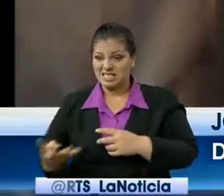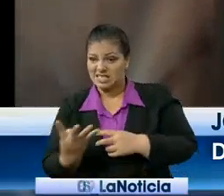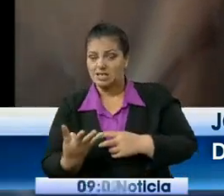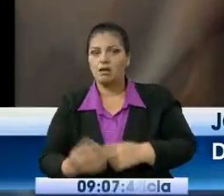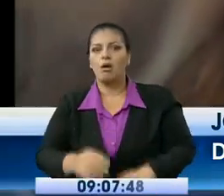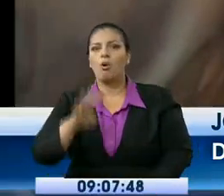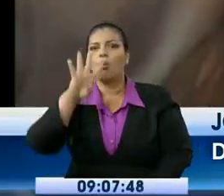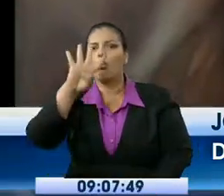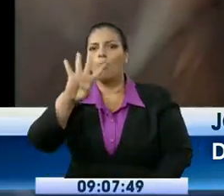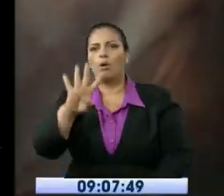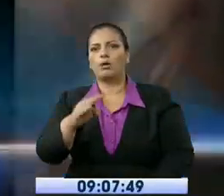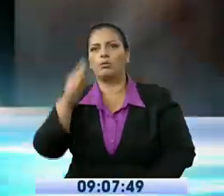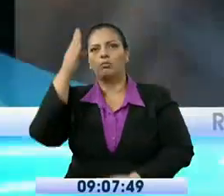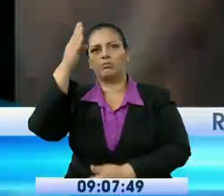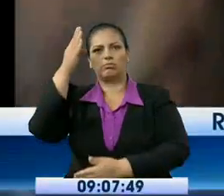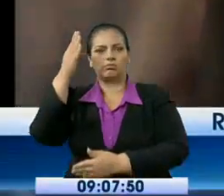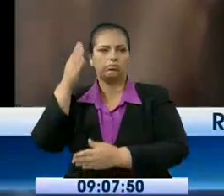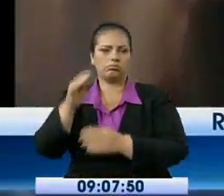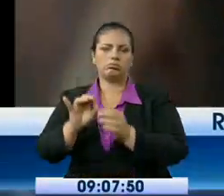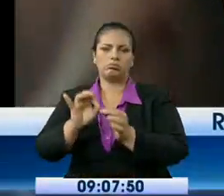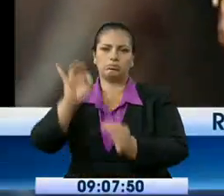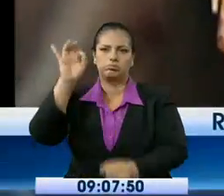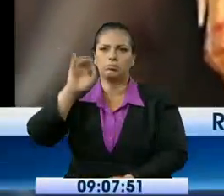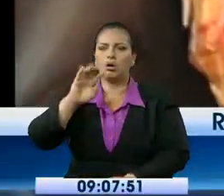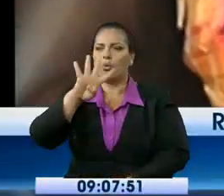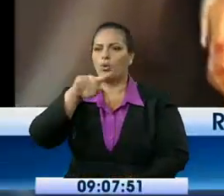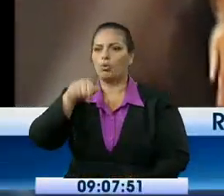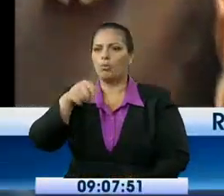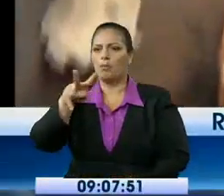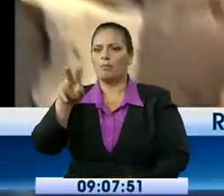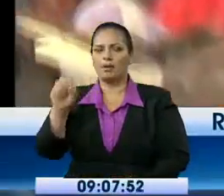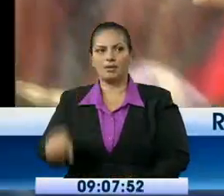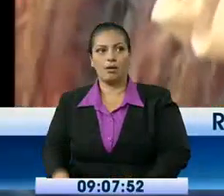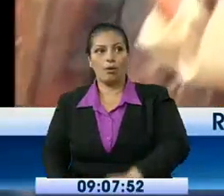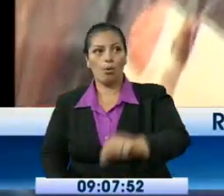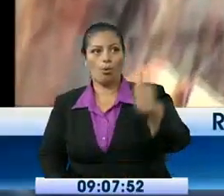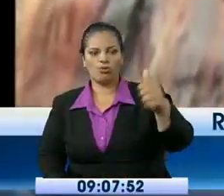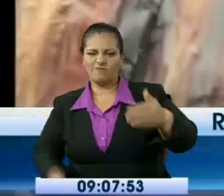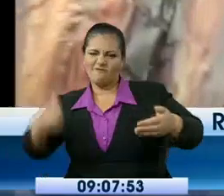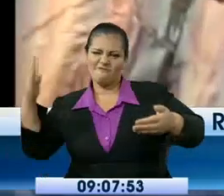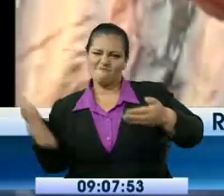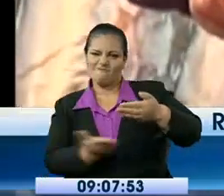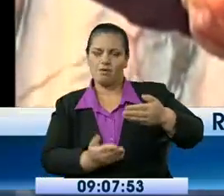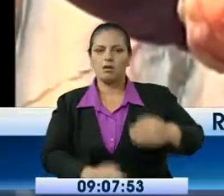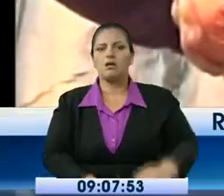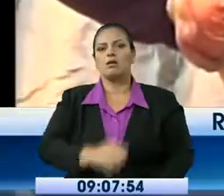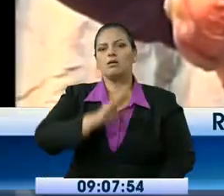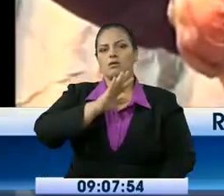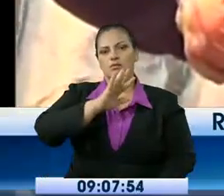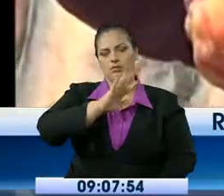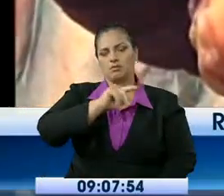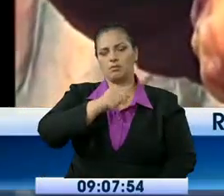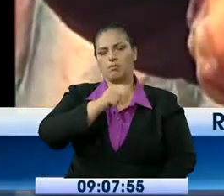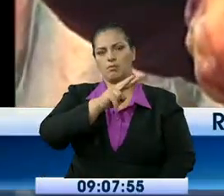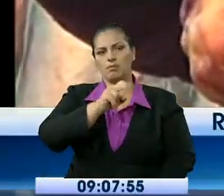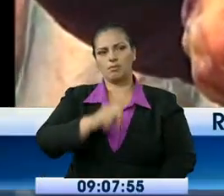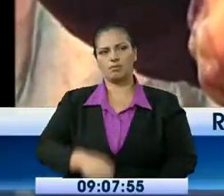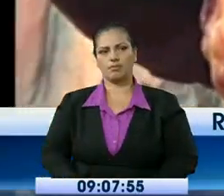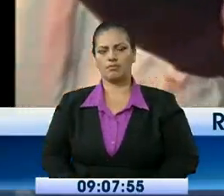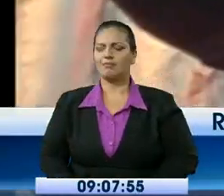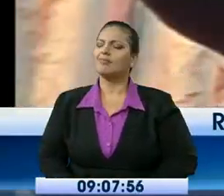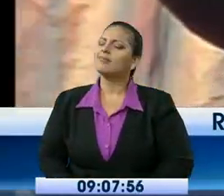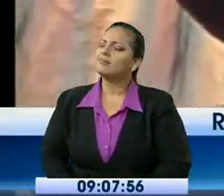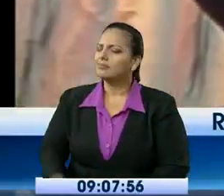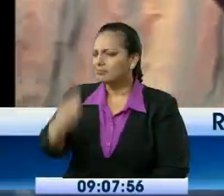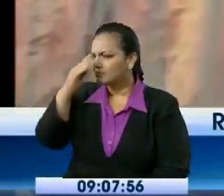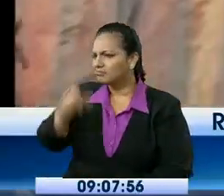5,20 metros. Ahora, sabemos que por acá también son visitados por turistas que vienen desde todas partes del país, vienen, colaboran un poco, se toman la foto y de